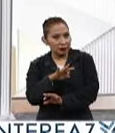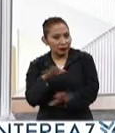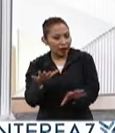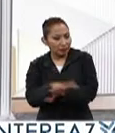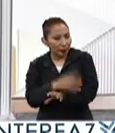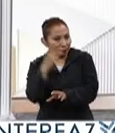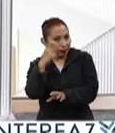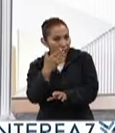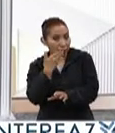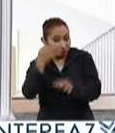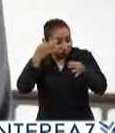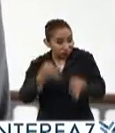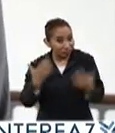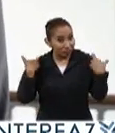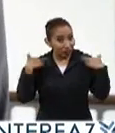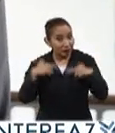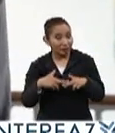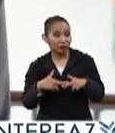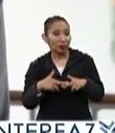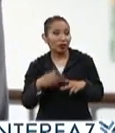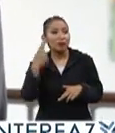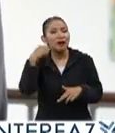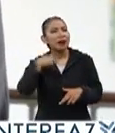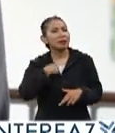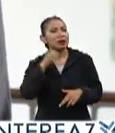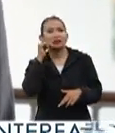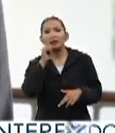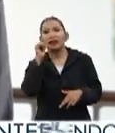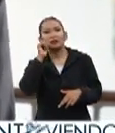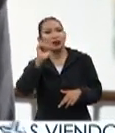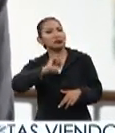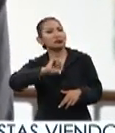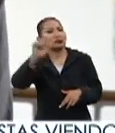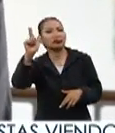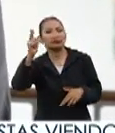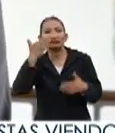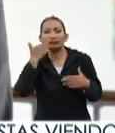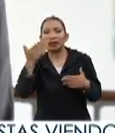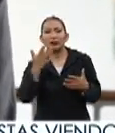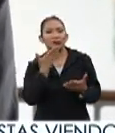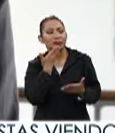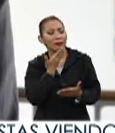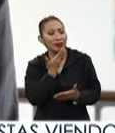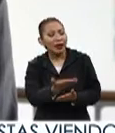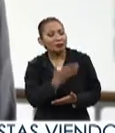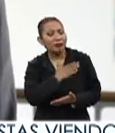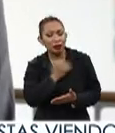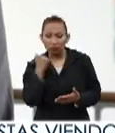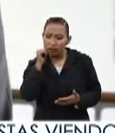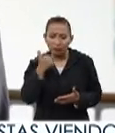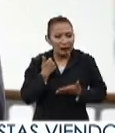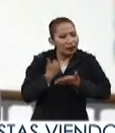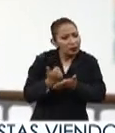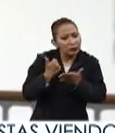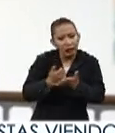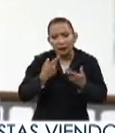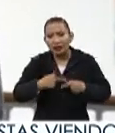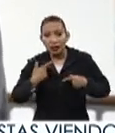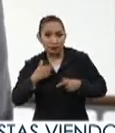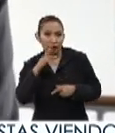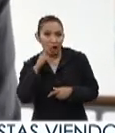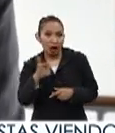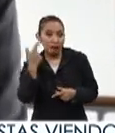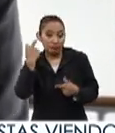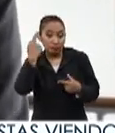si eres un buen maestro. Para mí siempre ha sido una profesión muy noble, siempre me ha gustado ayudar a las personas y qué mejor